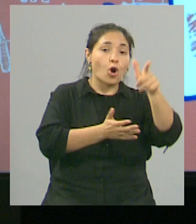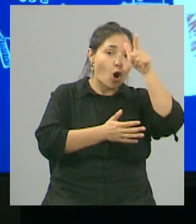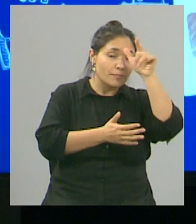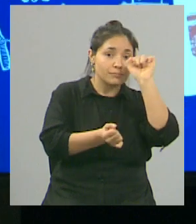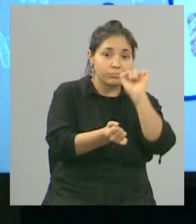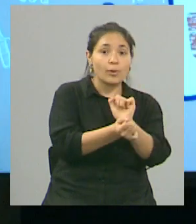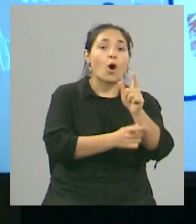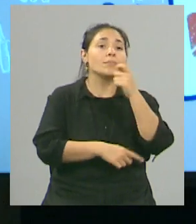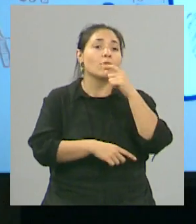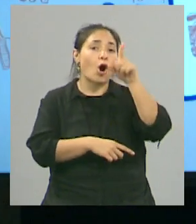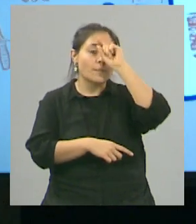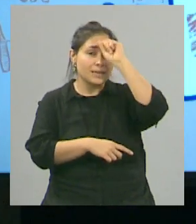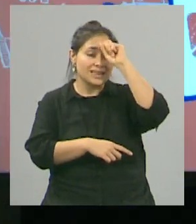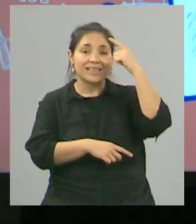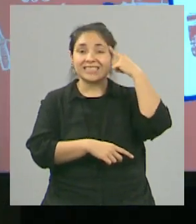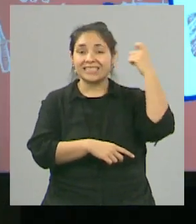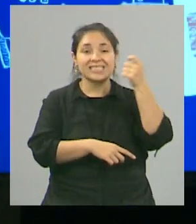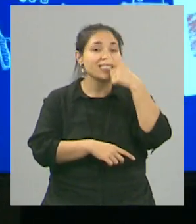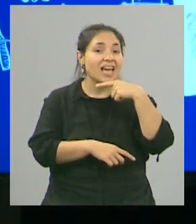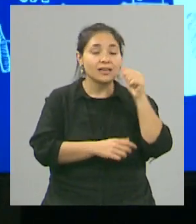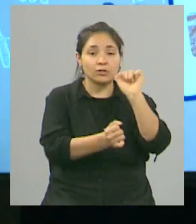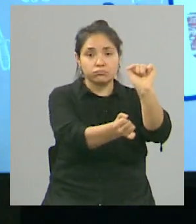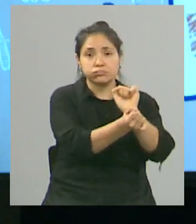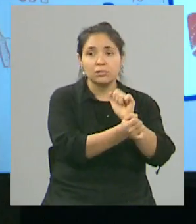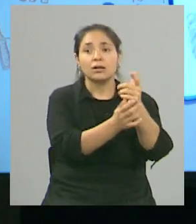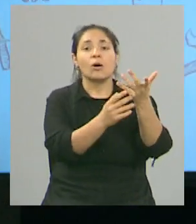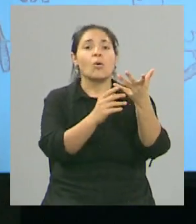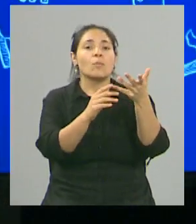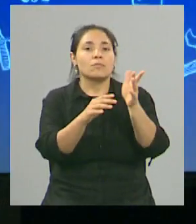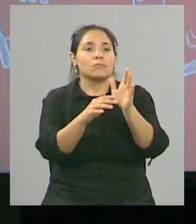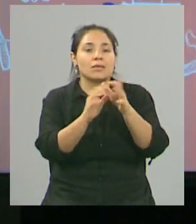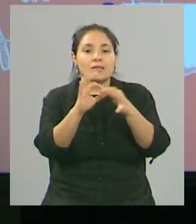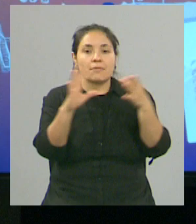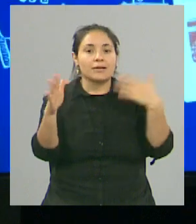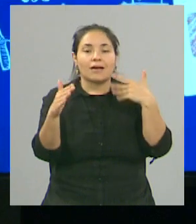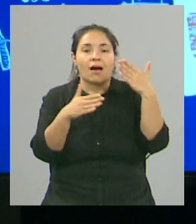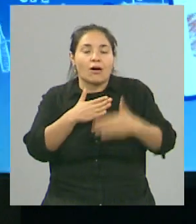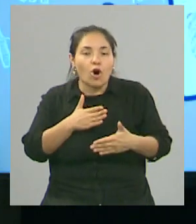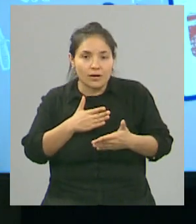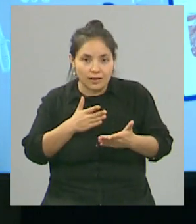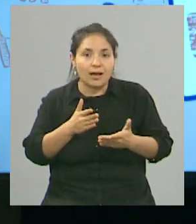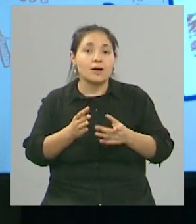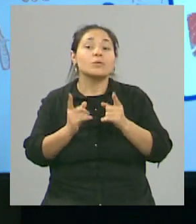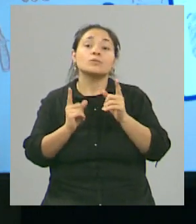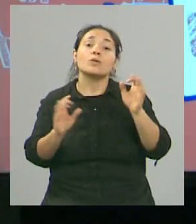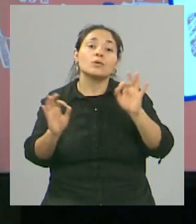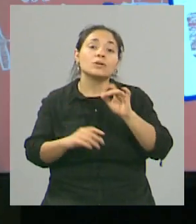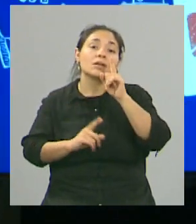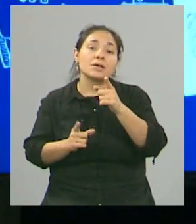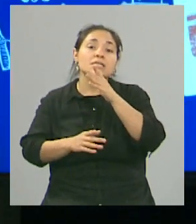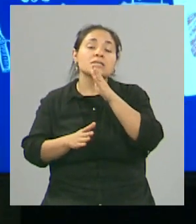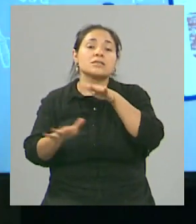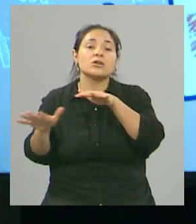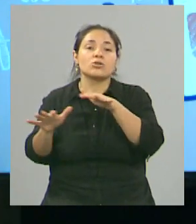internación psiquiátrica, un lugar de internación de personas con discapacidad, en fin, o en situación de